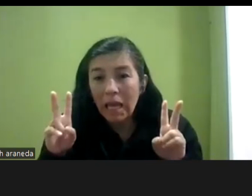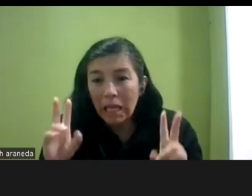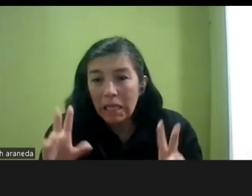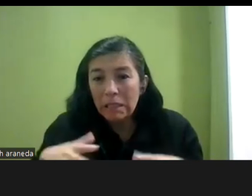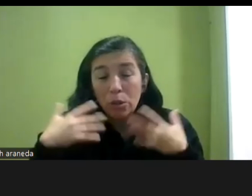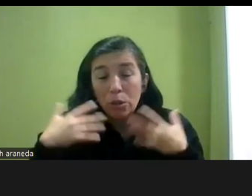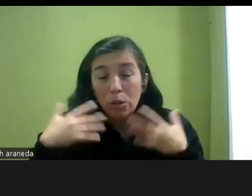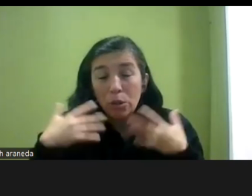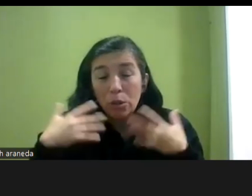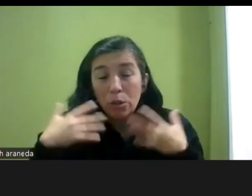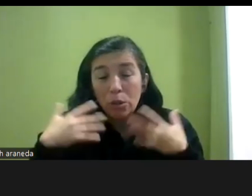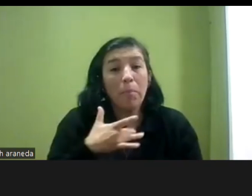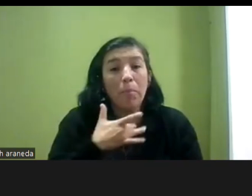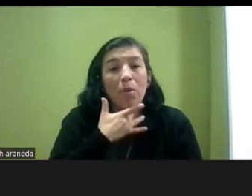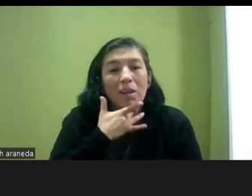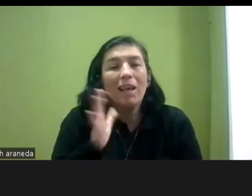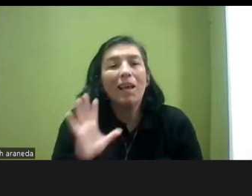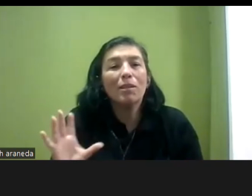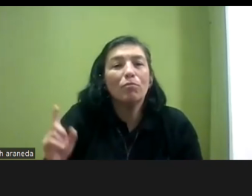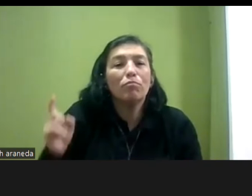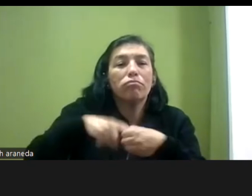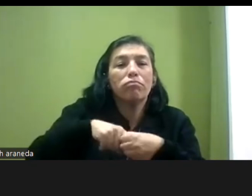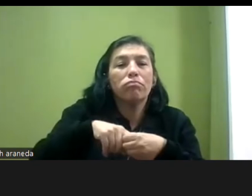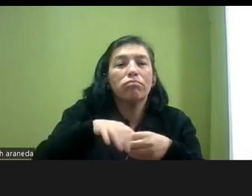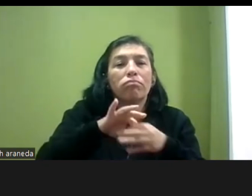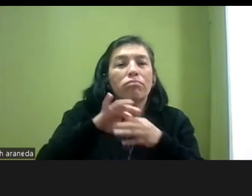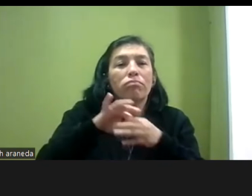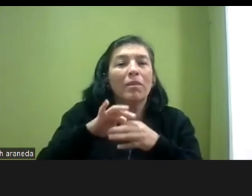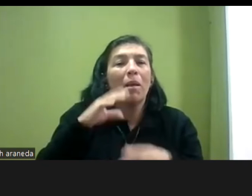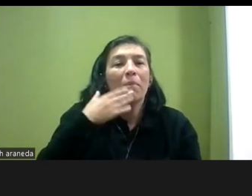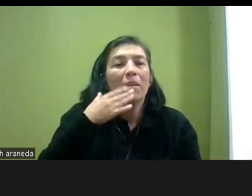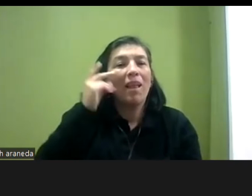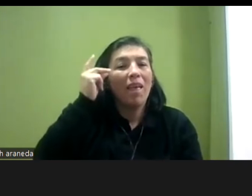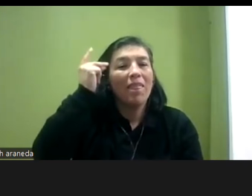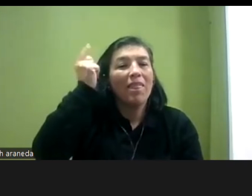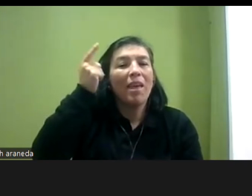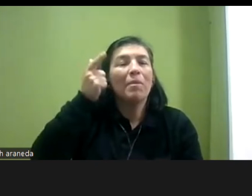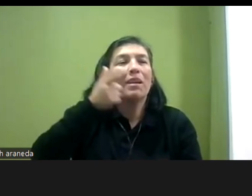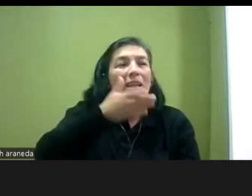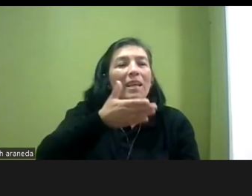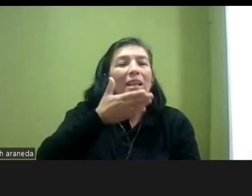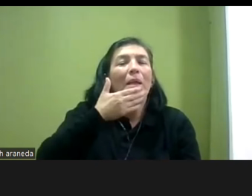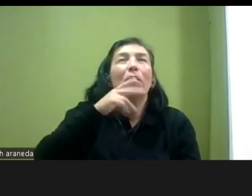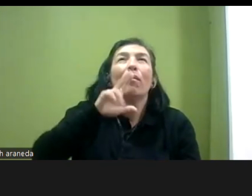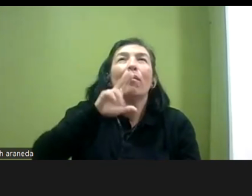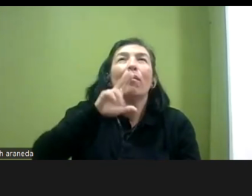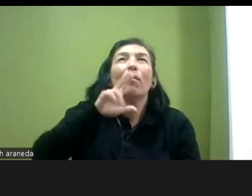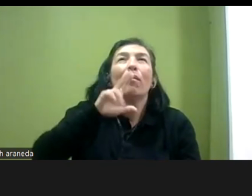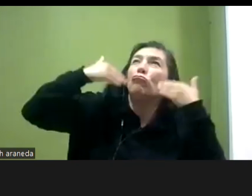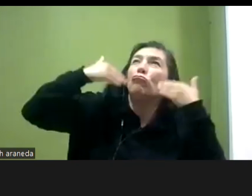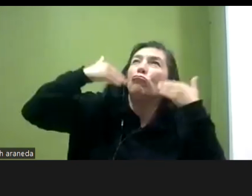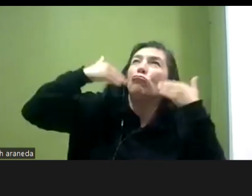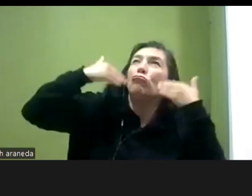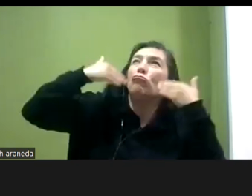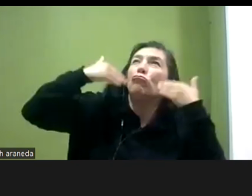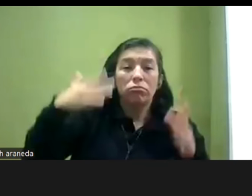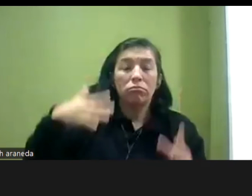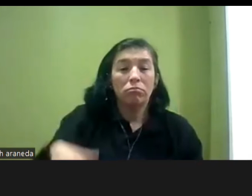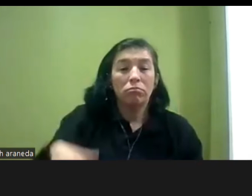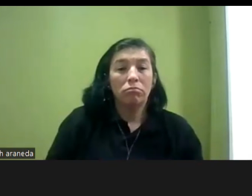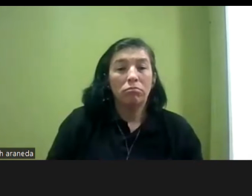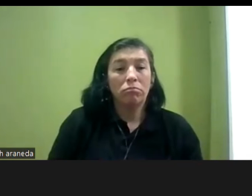porque realmente es parte de también la idea de que hay que ofrendar a las deidades, ¿no? Y las situaciones de crisis